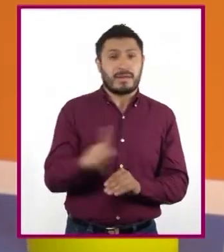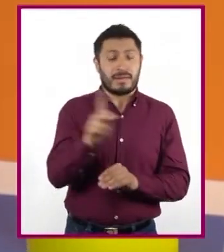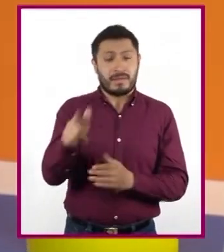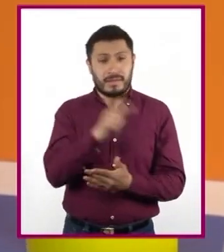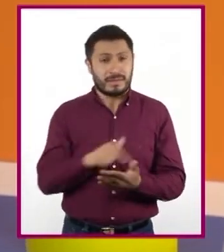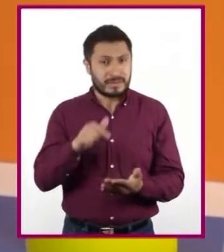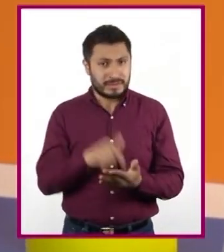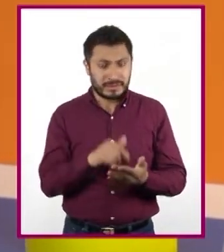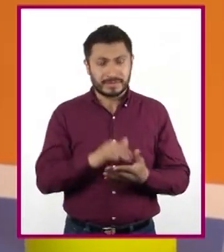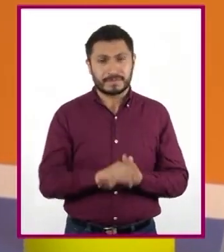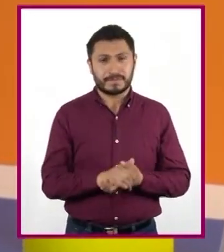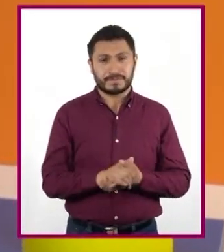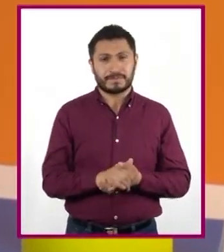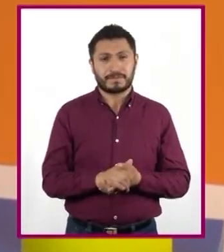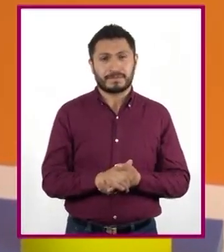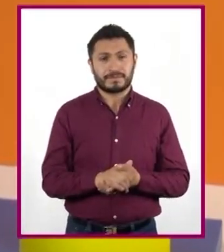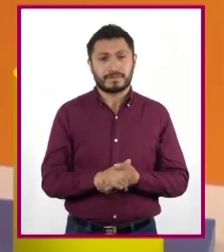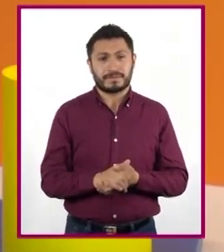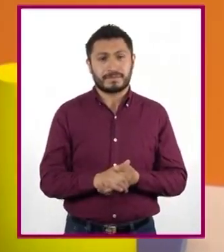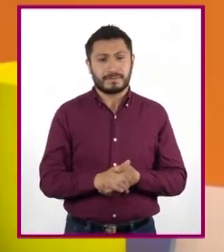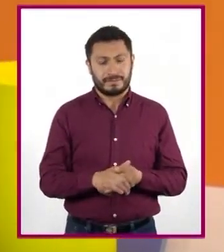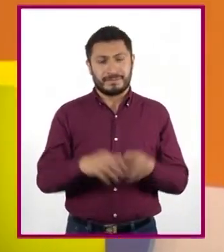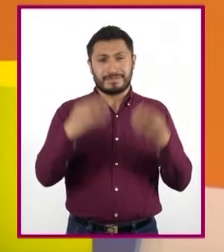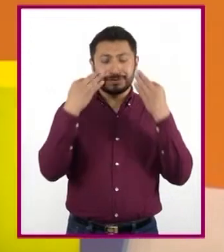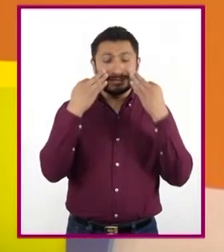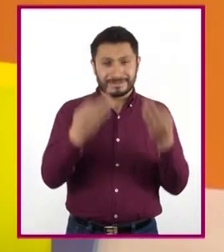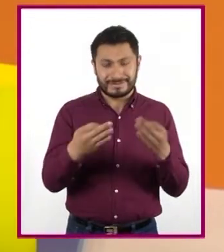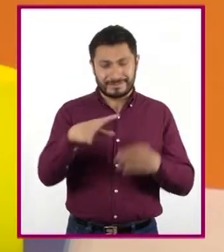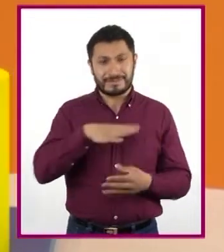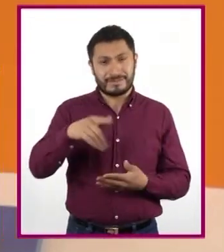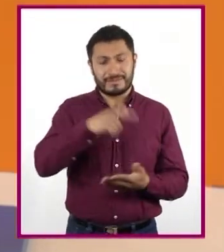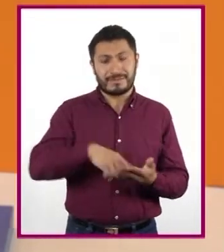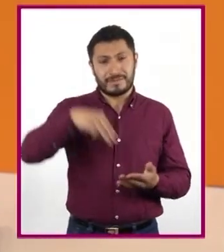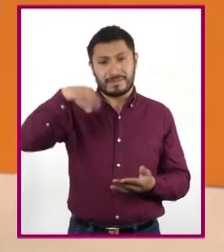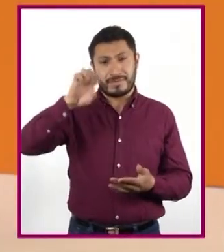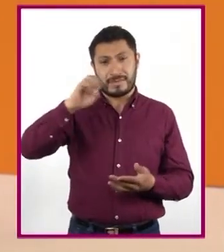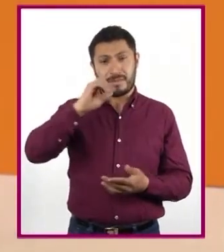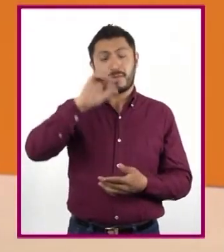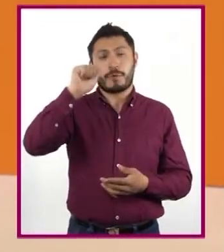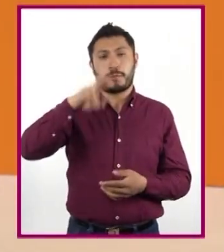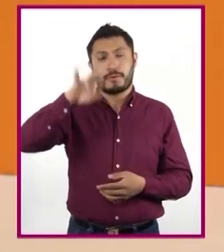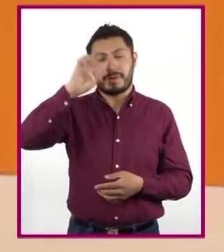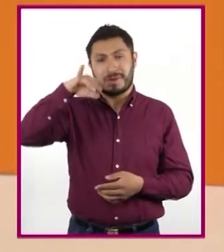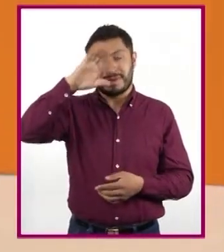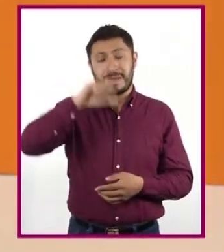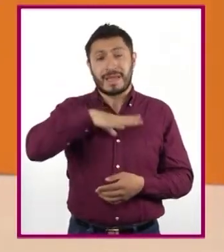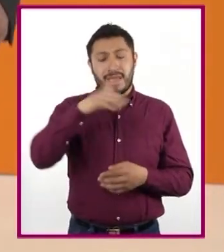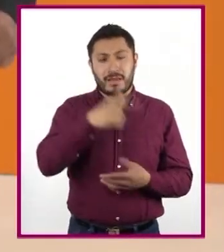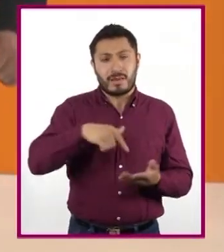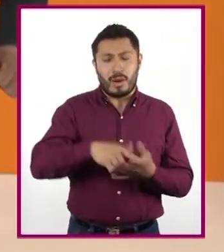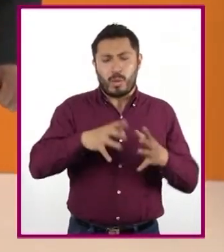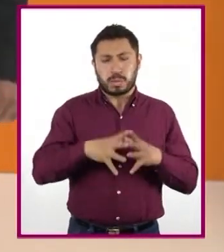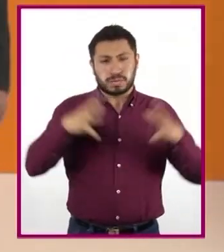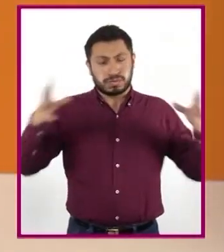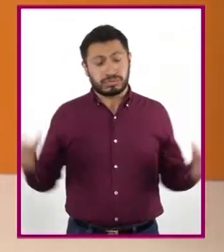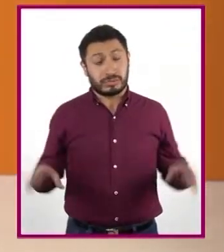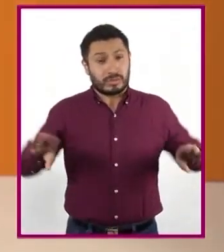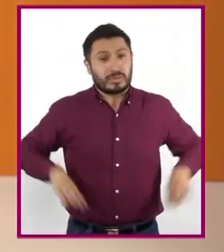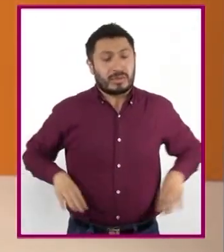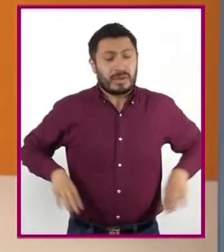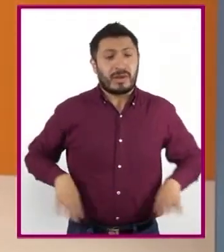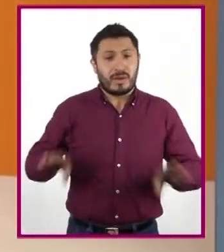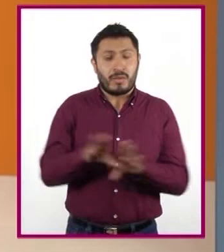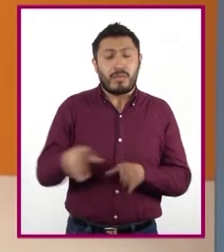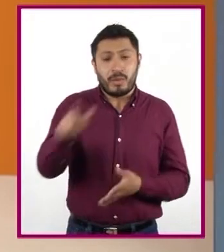región. Como pueden ver, el área de Mesoamérica tuvo una gran extensión y una de sus características fue